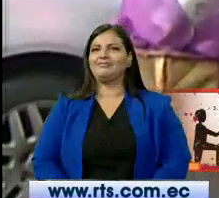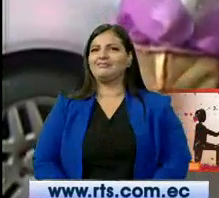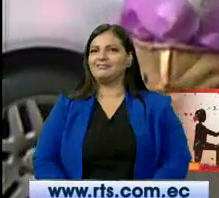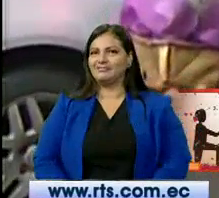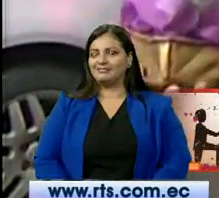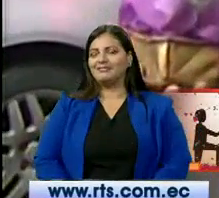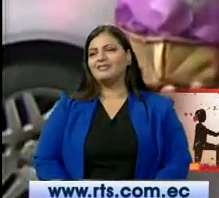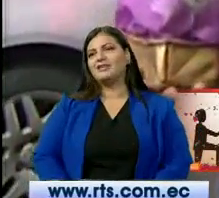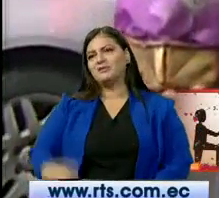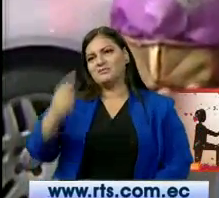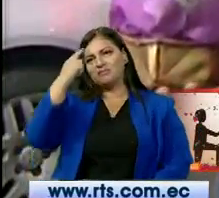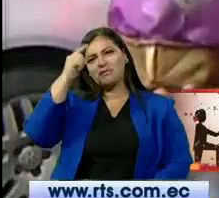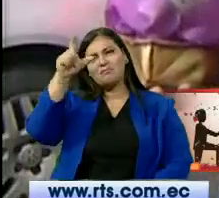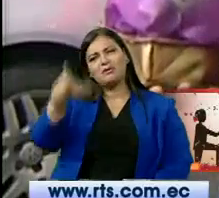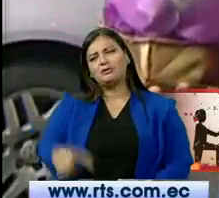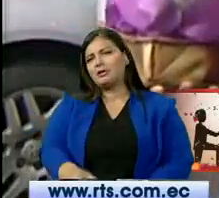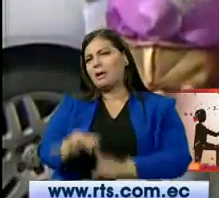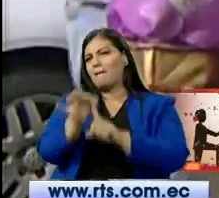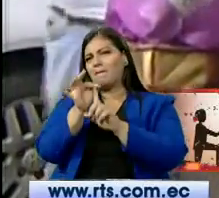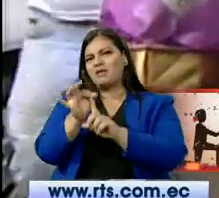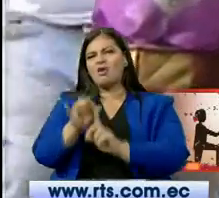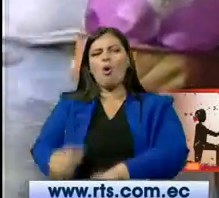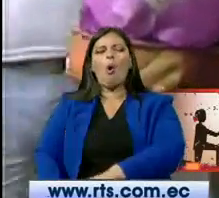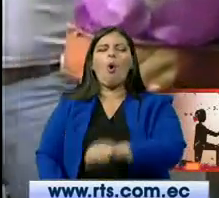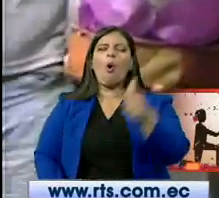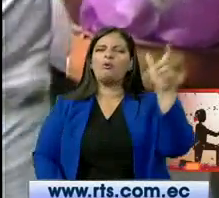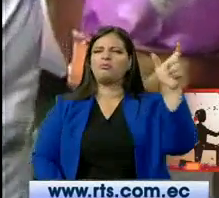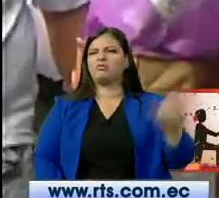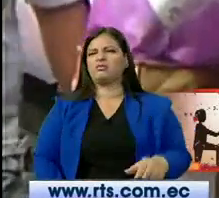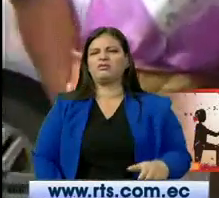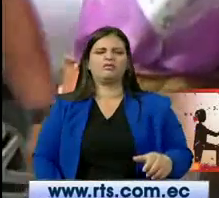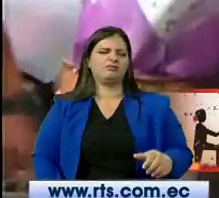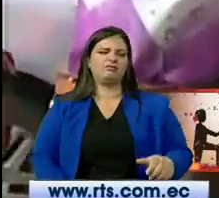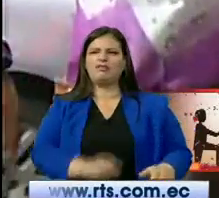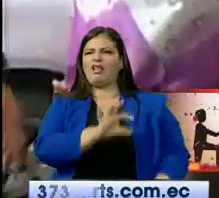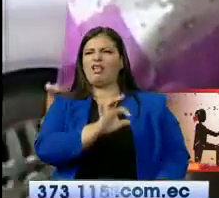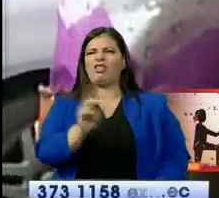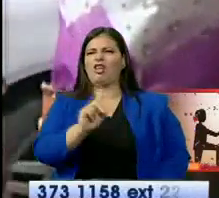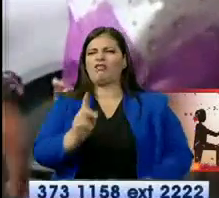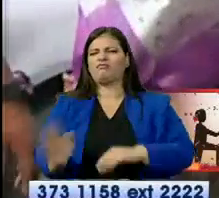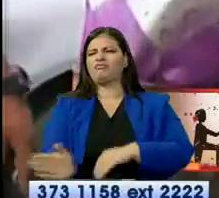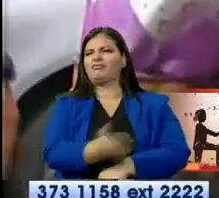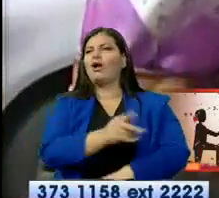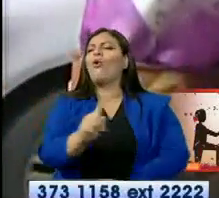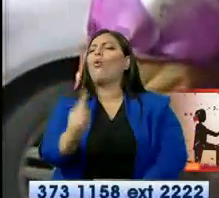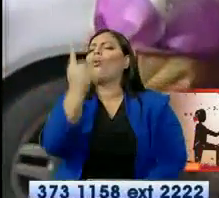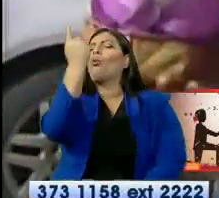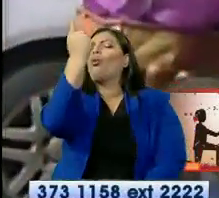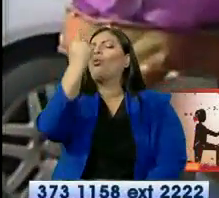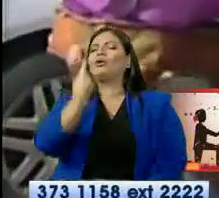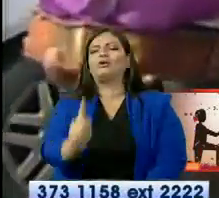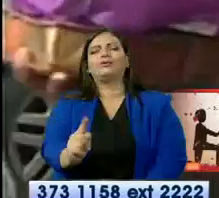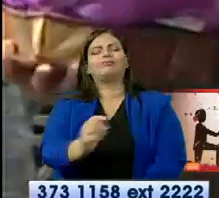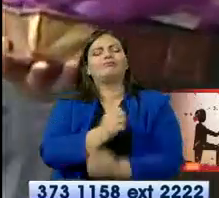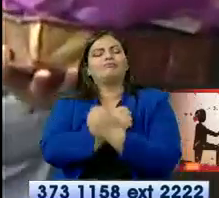del mundo haberte elegido. Y feliz San Valentín, te amo. ¿Cuánto le costó? Eso no se dice. Mira,